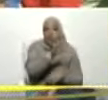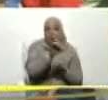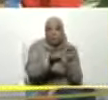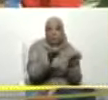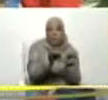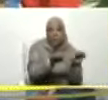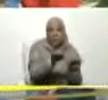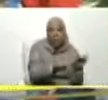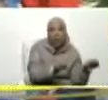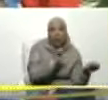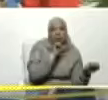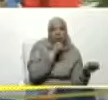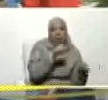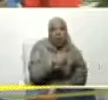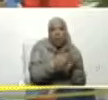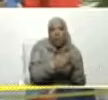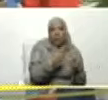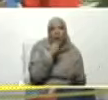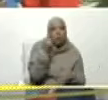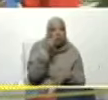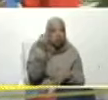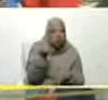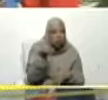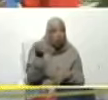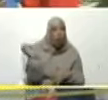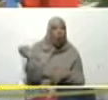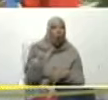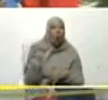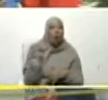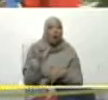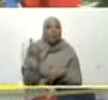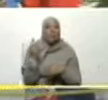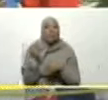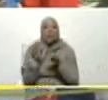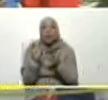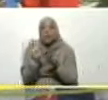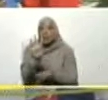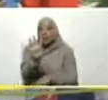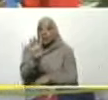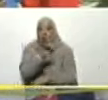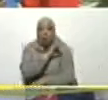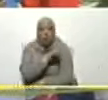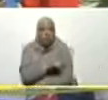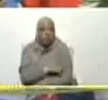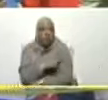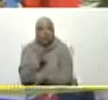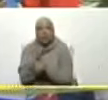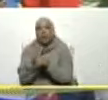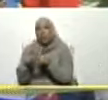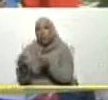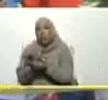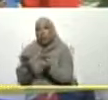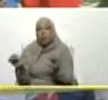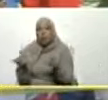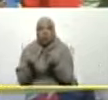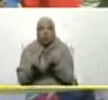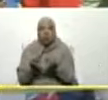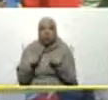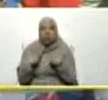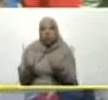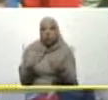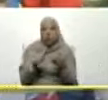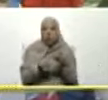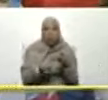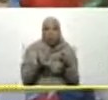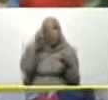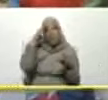4-5-7. Una fórmula extraordinaria que va a garantizar la victoria perfecta el próximo 28